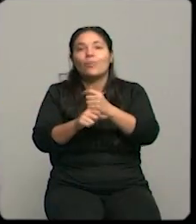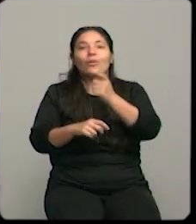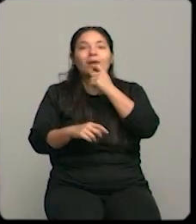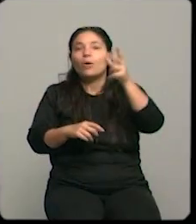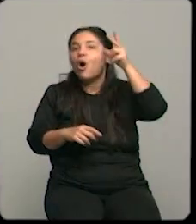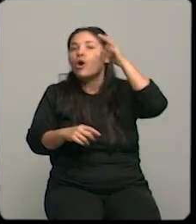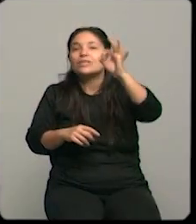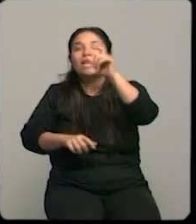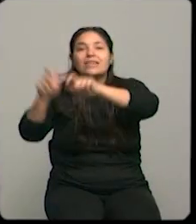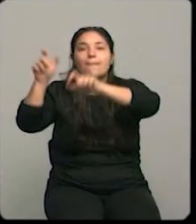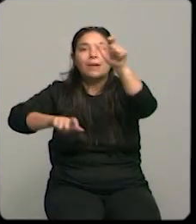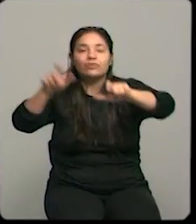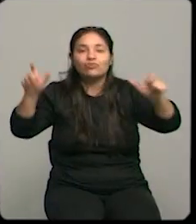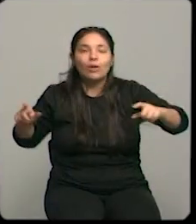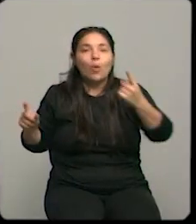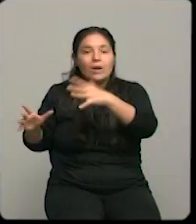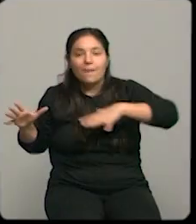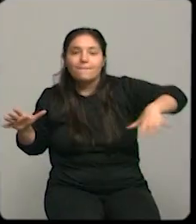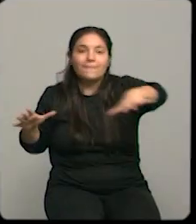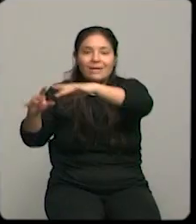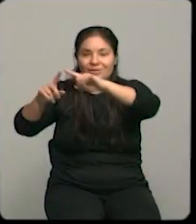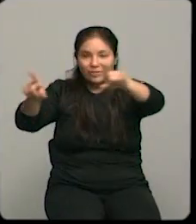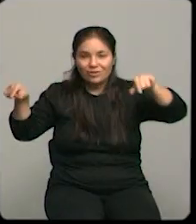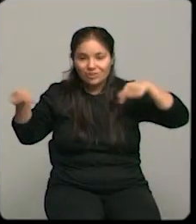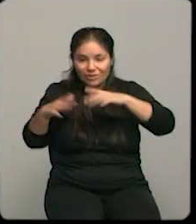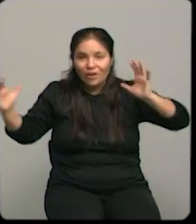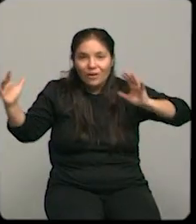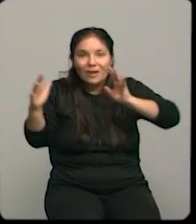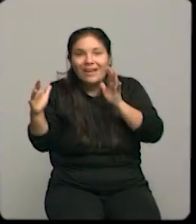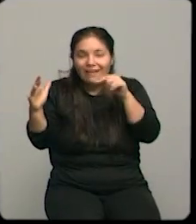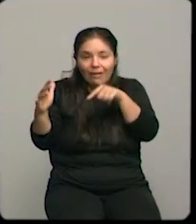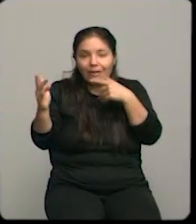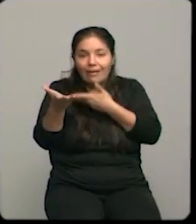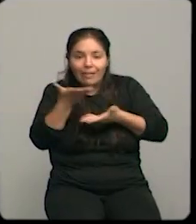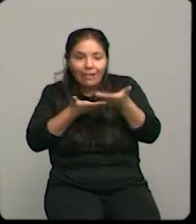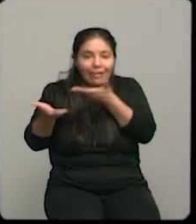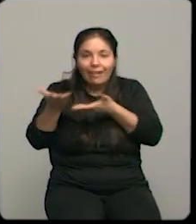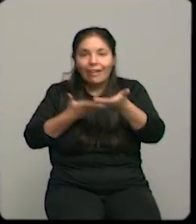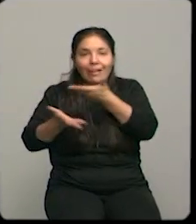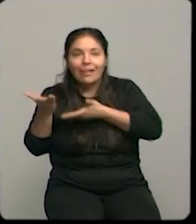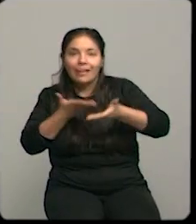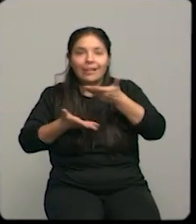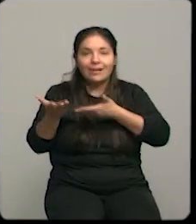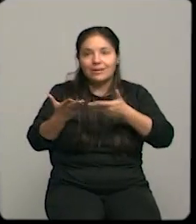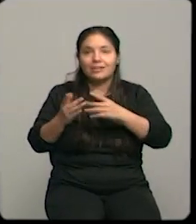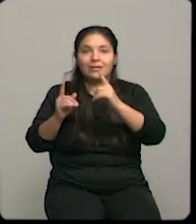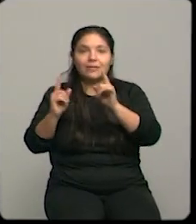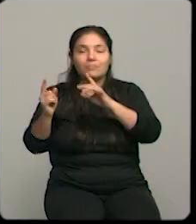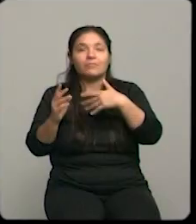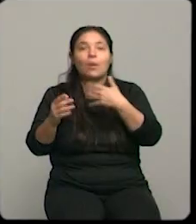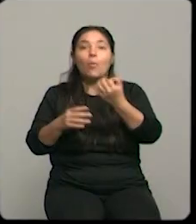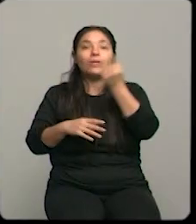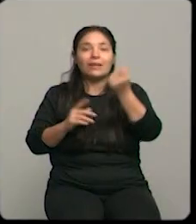interactuando en un espacio de 20 por 10. Y al mismo tiempo. Con 1 metro cuadrado. Las relaciones humanas son